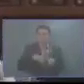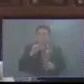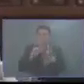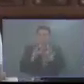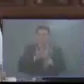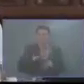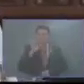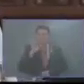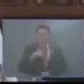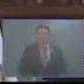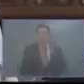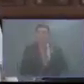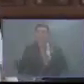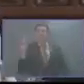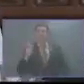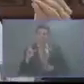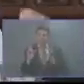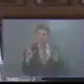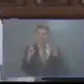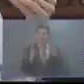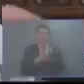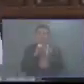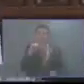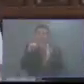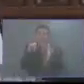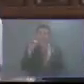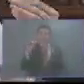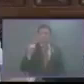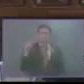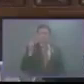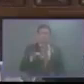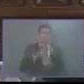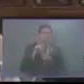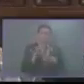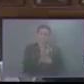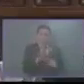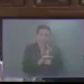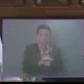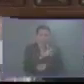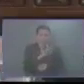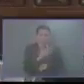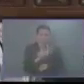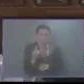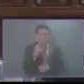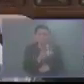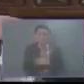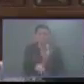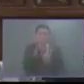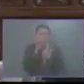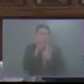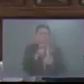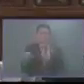a este perfil para procurador que no cumple con los requisitos. Fueron 24 candidatos. Estamos eligiendo